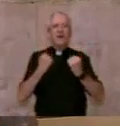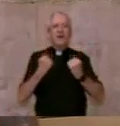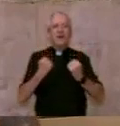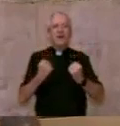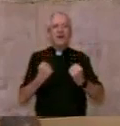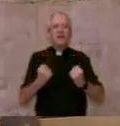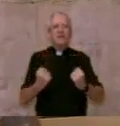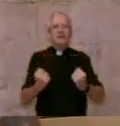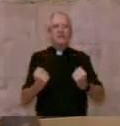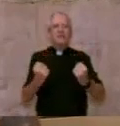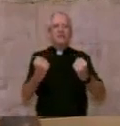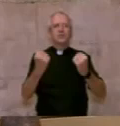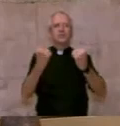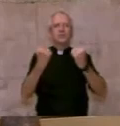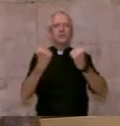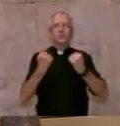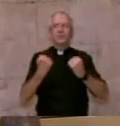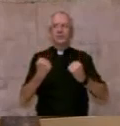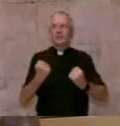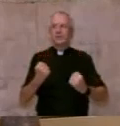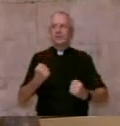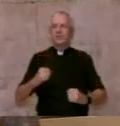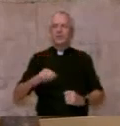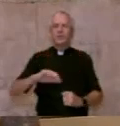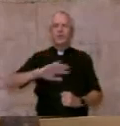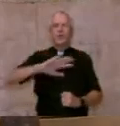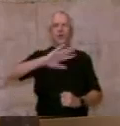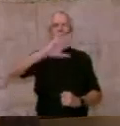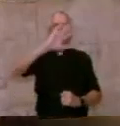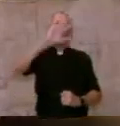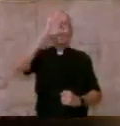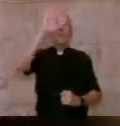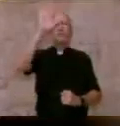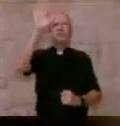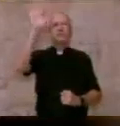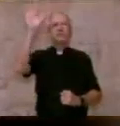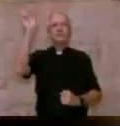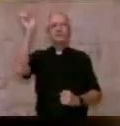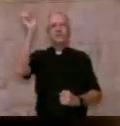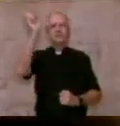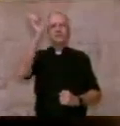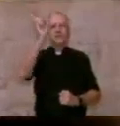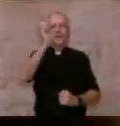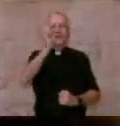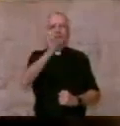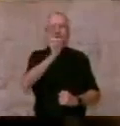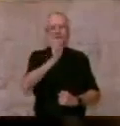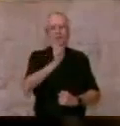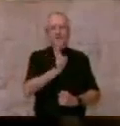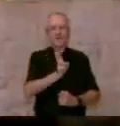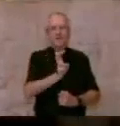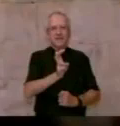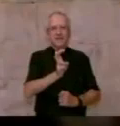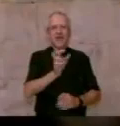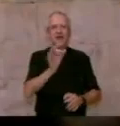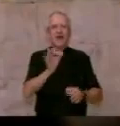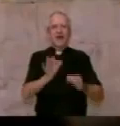y de allí tiene que venir a juzgar a los vivos y los muertos.